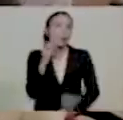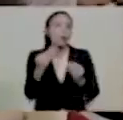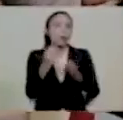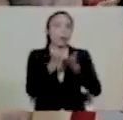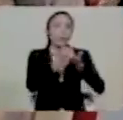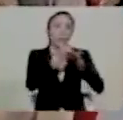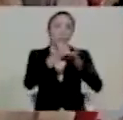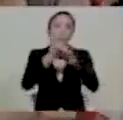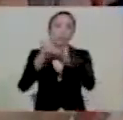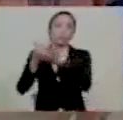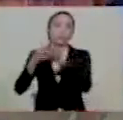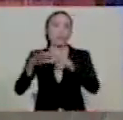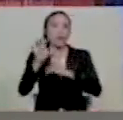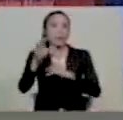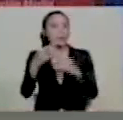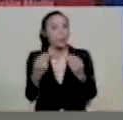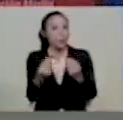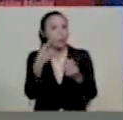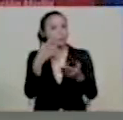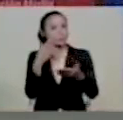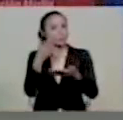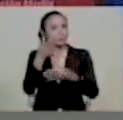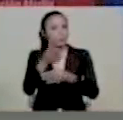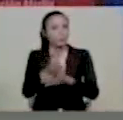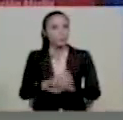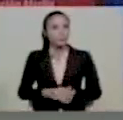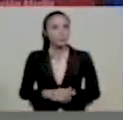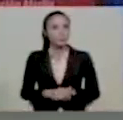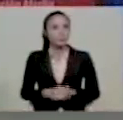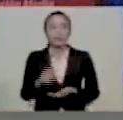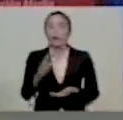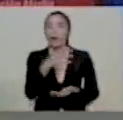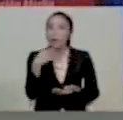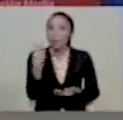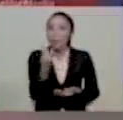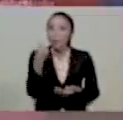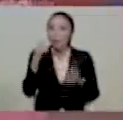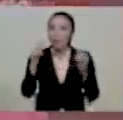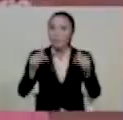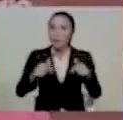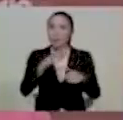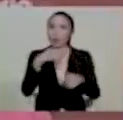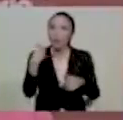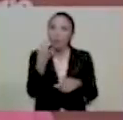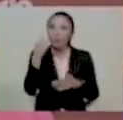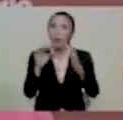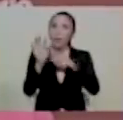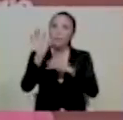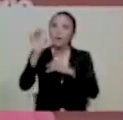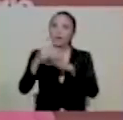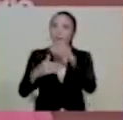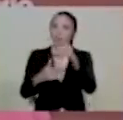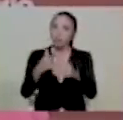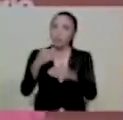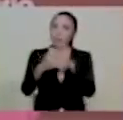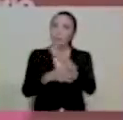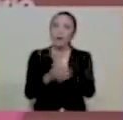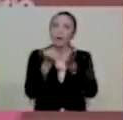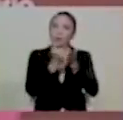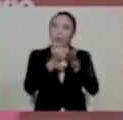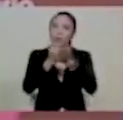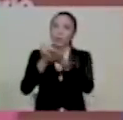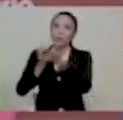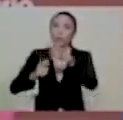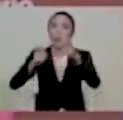ayudar a nuestra patria Venezuela. De decir que los jóvenes están acá construyendo un país de bien. Y de decir